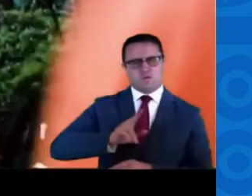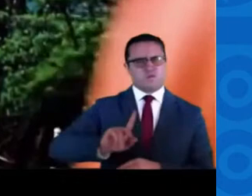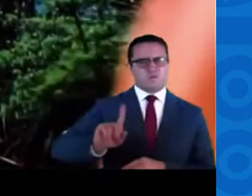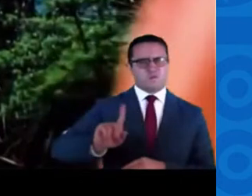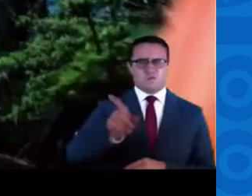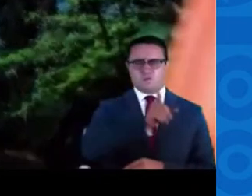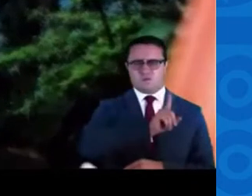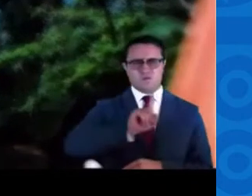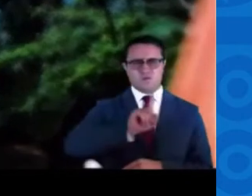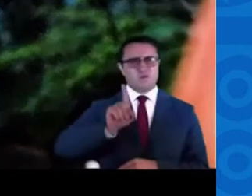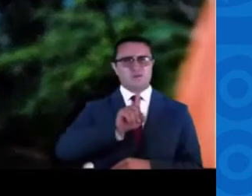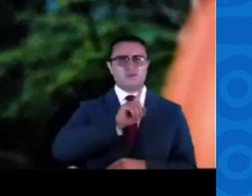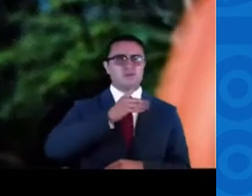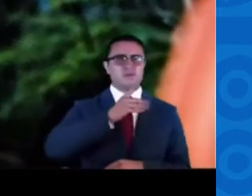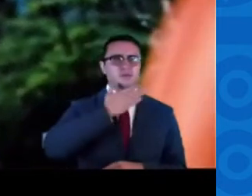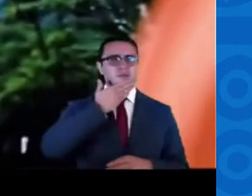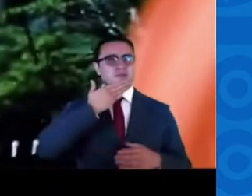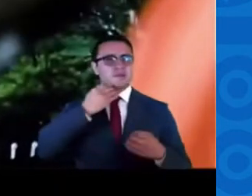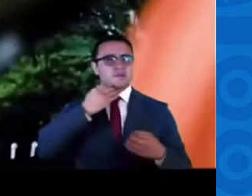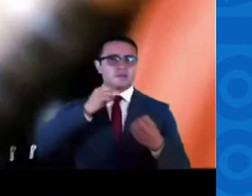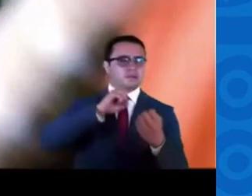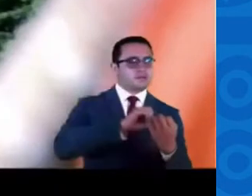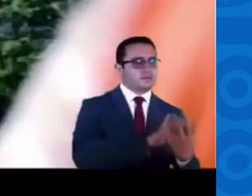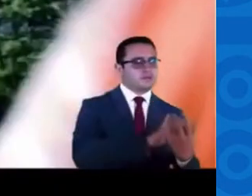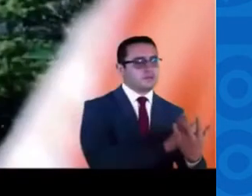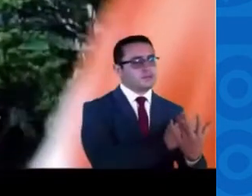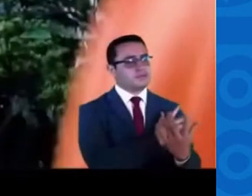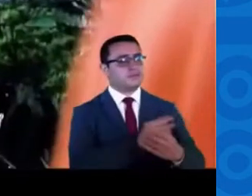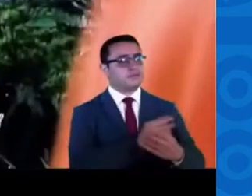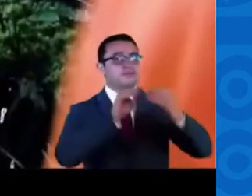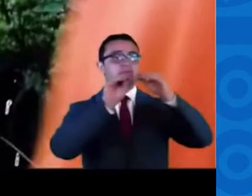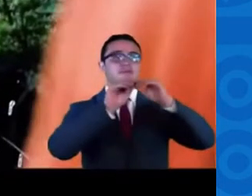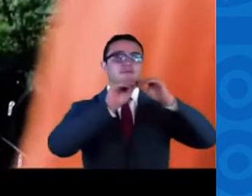diles que canto en su rama,